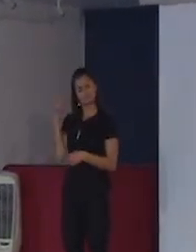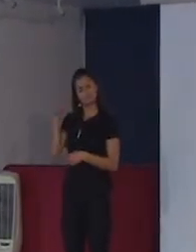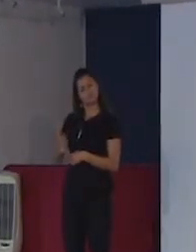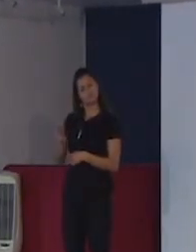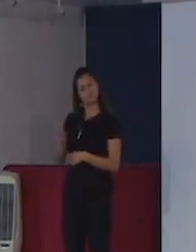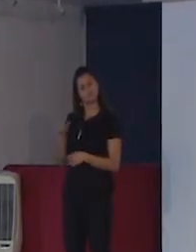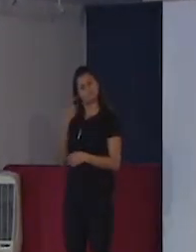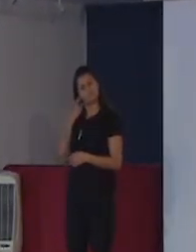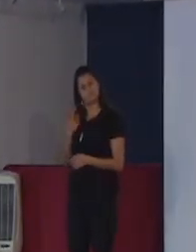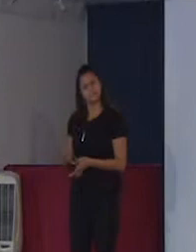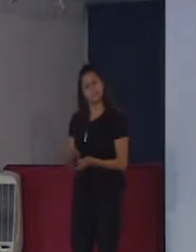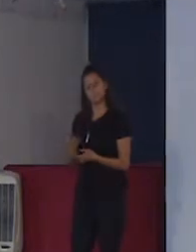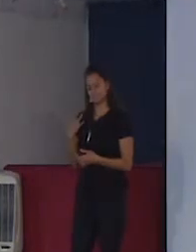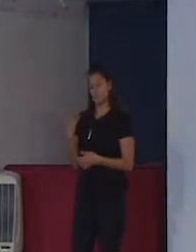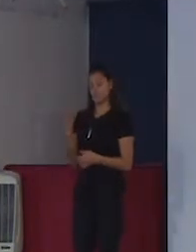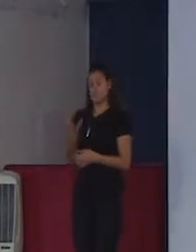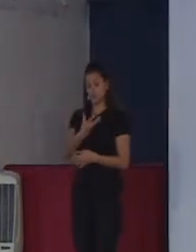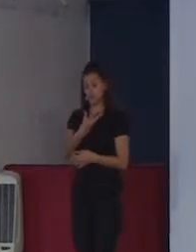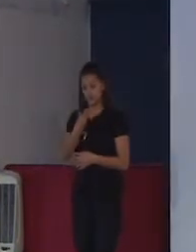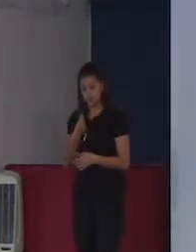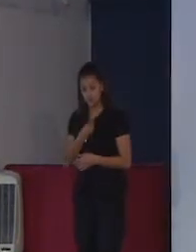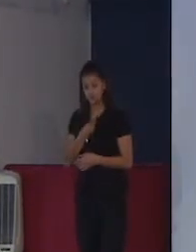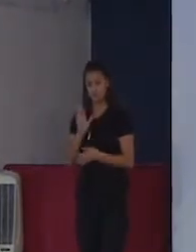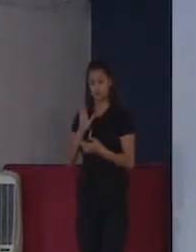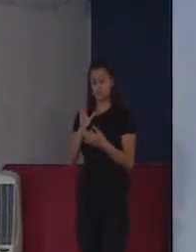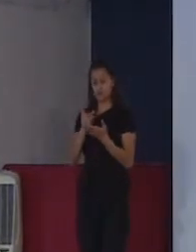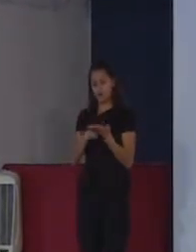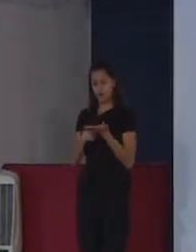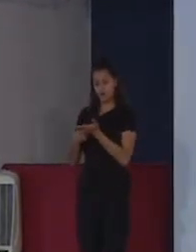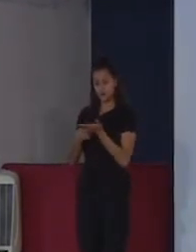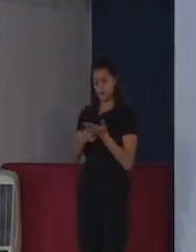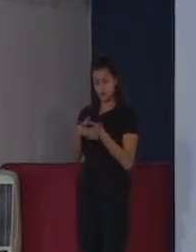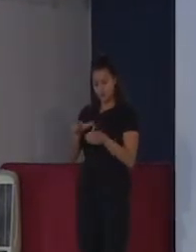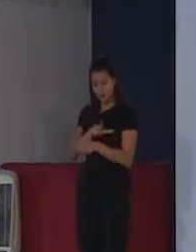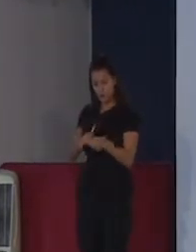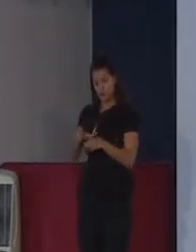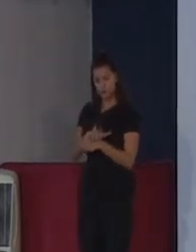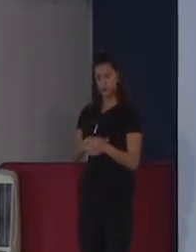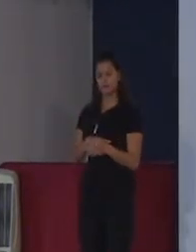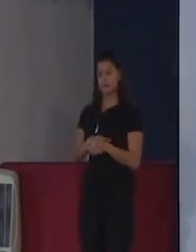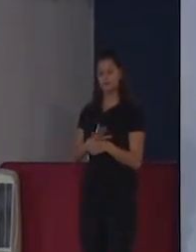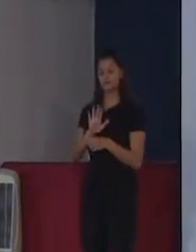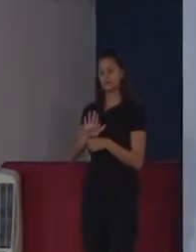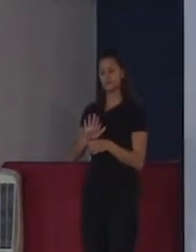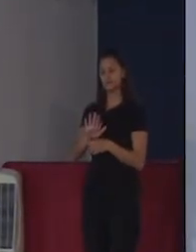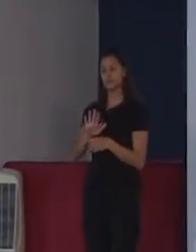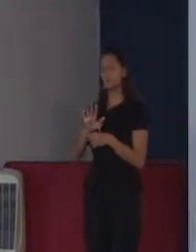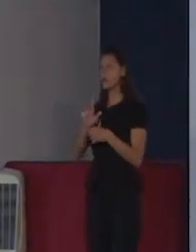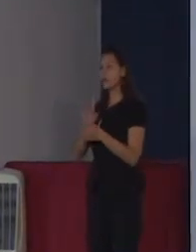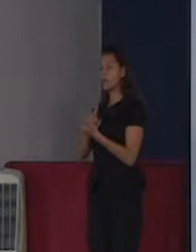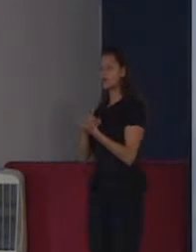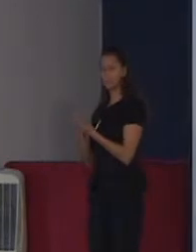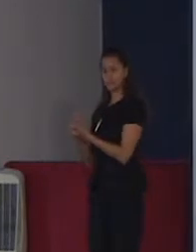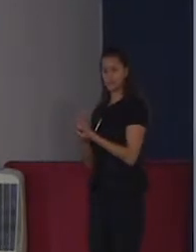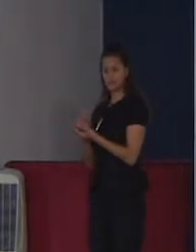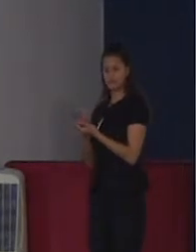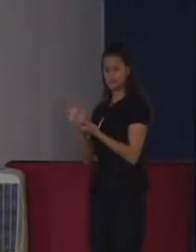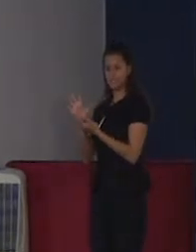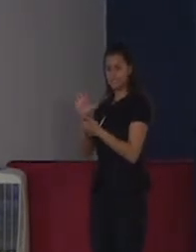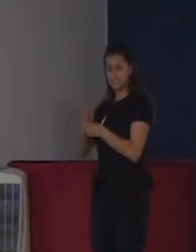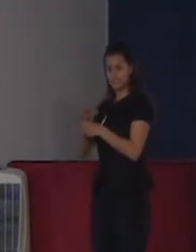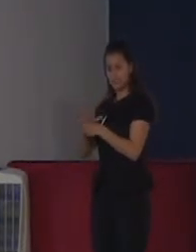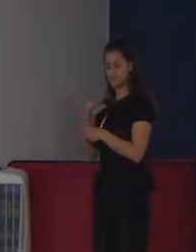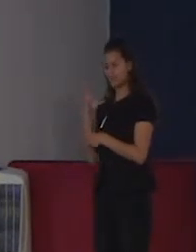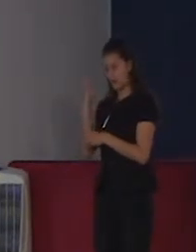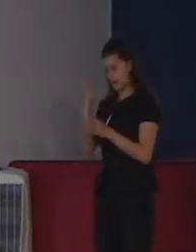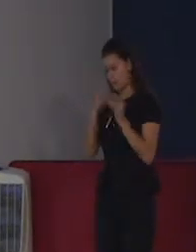que mirar hasta qué punto nosotros, desde los consejos locales, ¿cierto? Desde los consejos locales y distritales, nos unimos y,